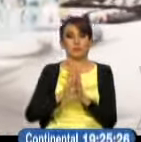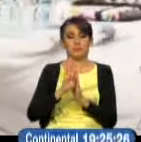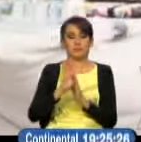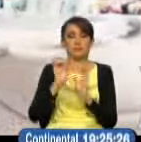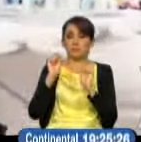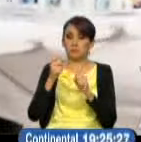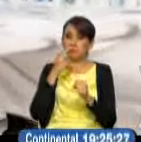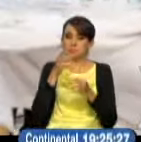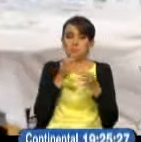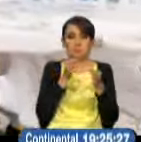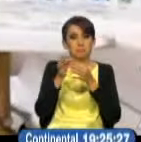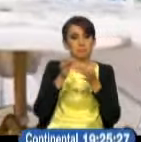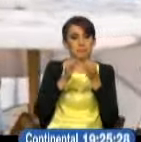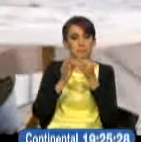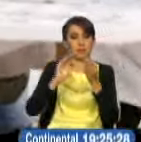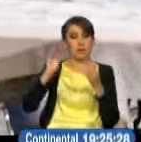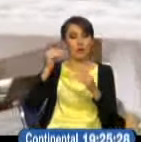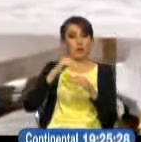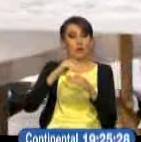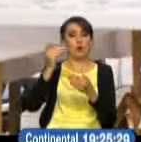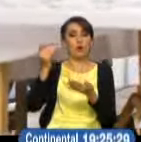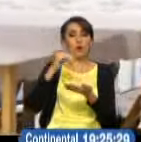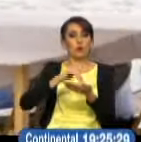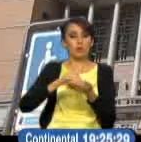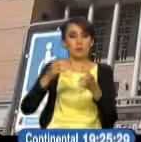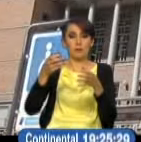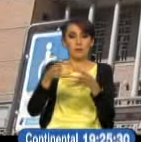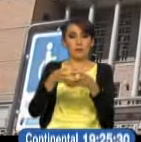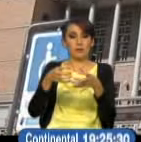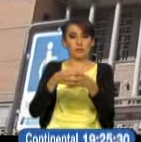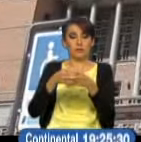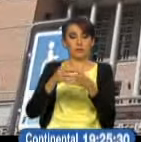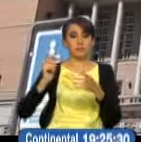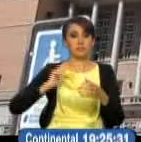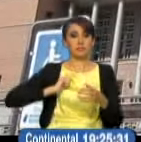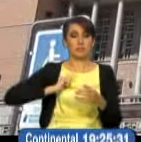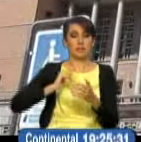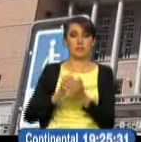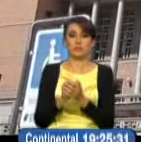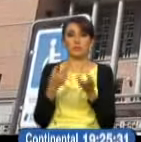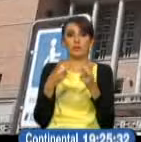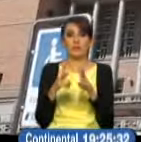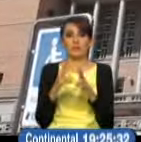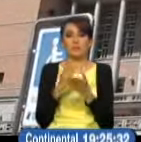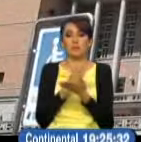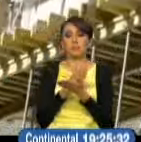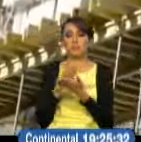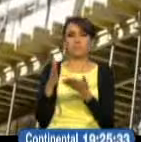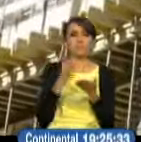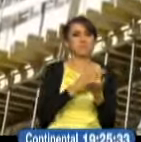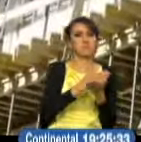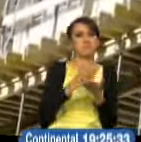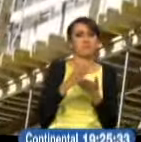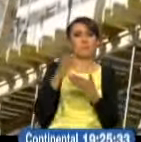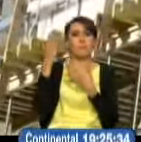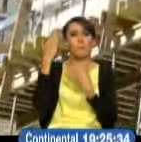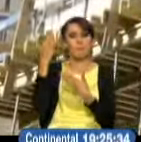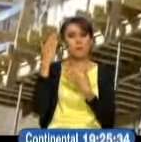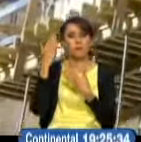medida por el éxito del restablecimiento de los consejos de salarios, un instrumento frecuentemente rechazado por quienes auspician políticas